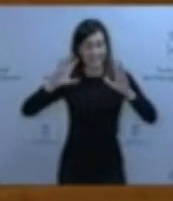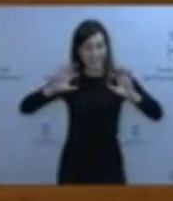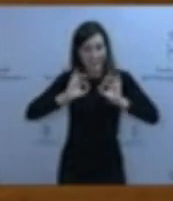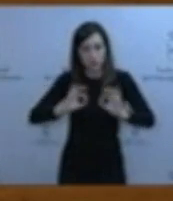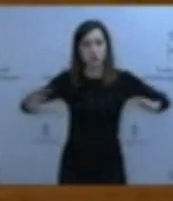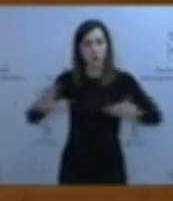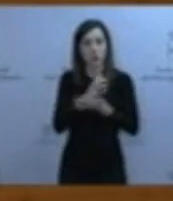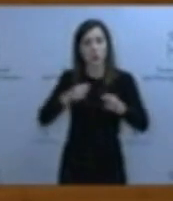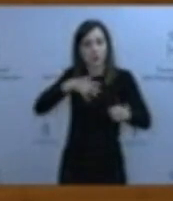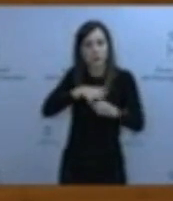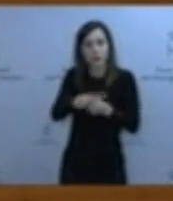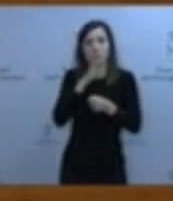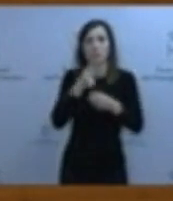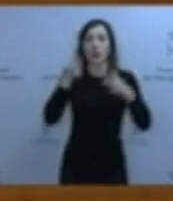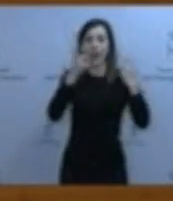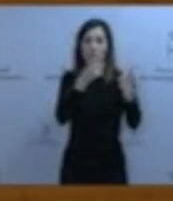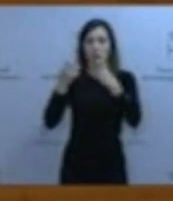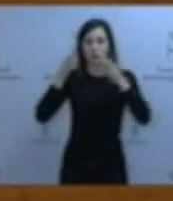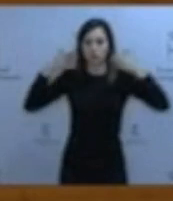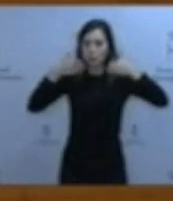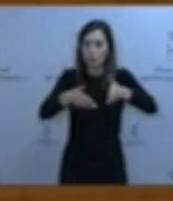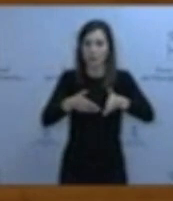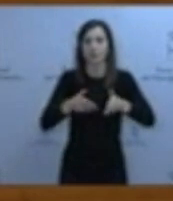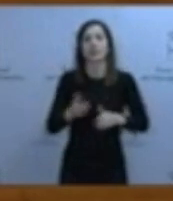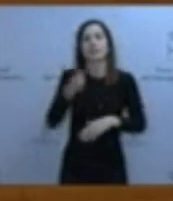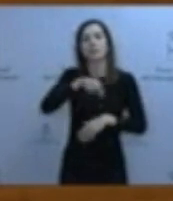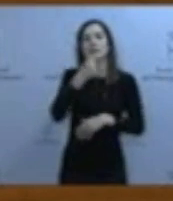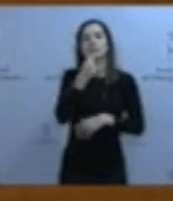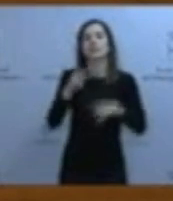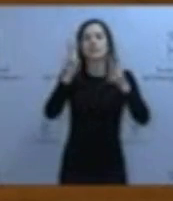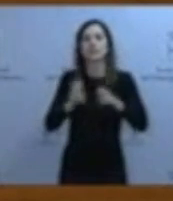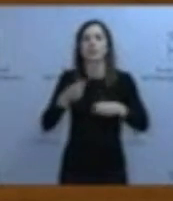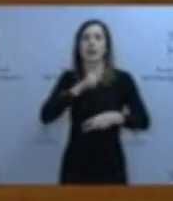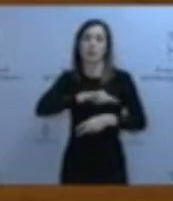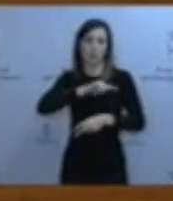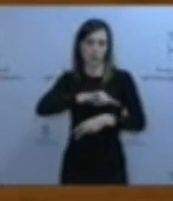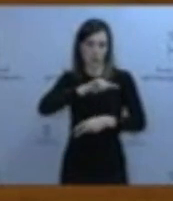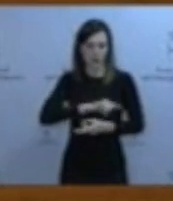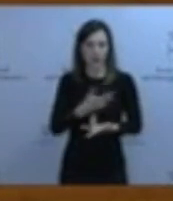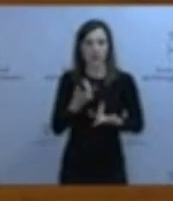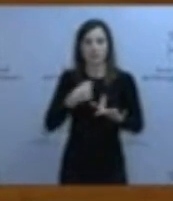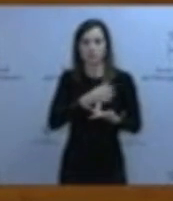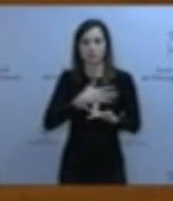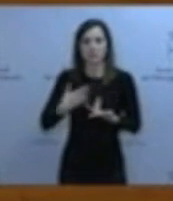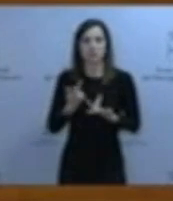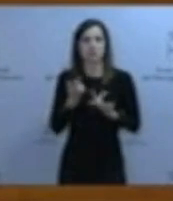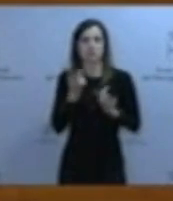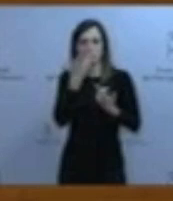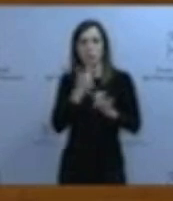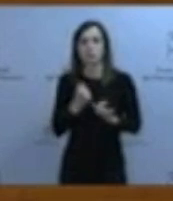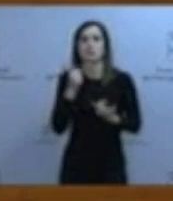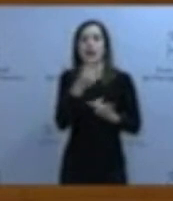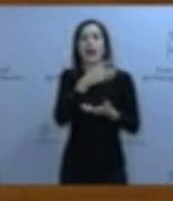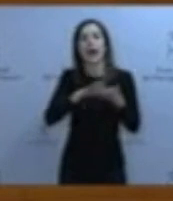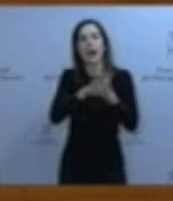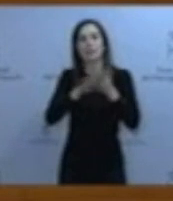el tratamiento de este alumnado. También ha hecho referencia a la disincronía emocional. A mí me gusta que haga referencia a ello porque es